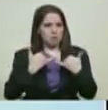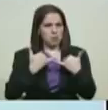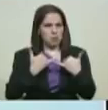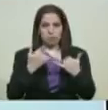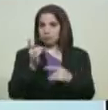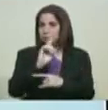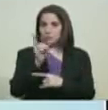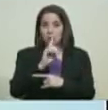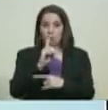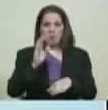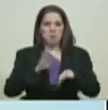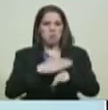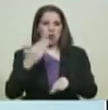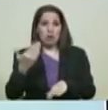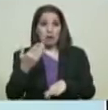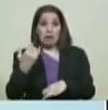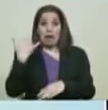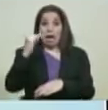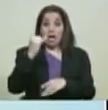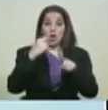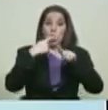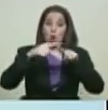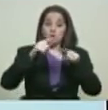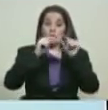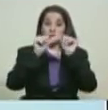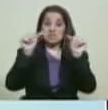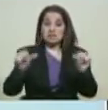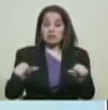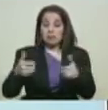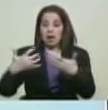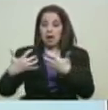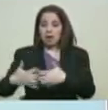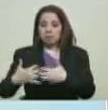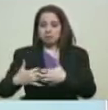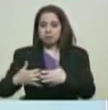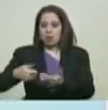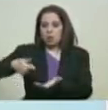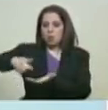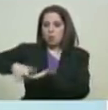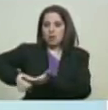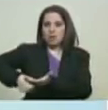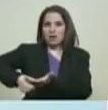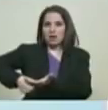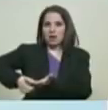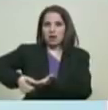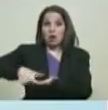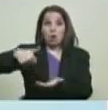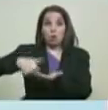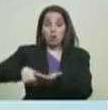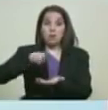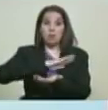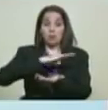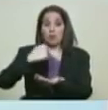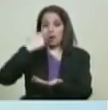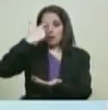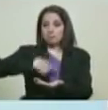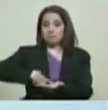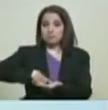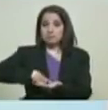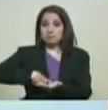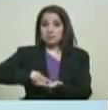Para poder entrar a votar en una mesa, tiene que primero verificar su huella dactilar,